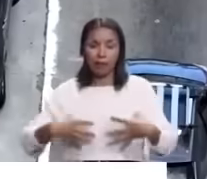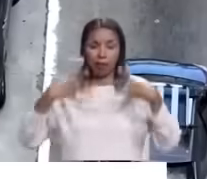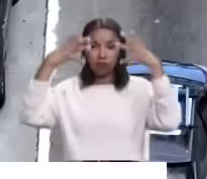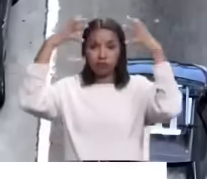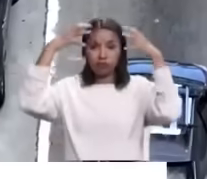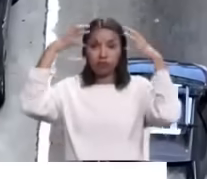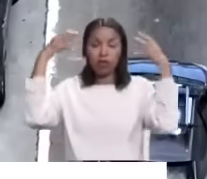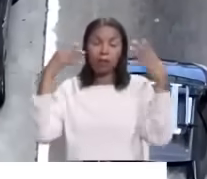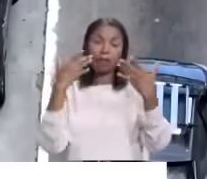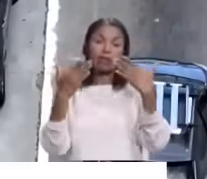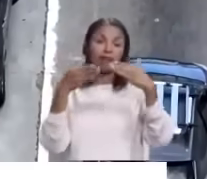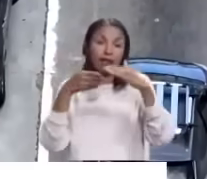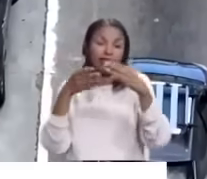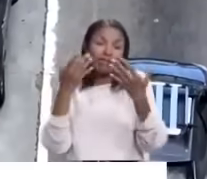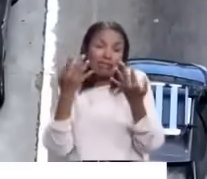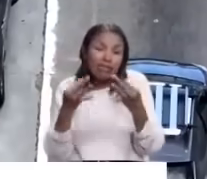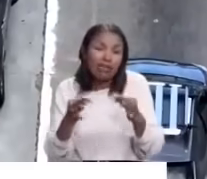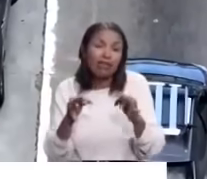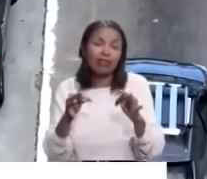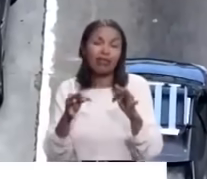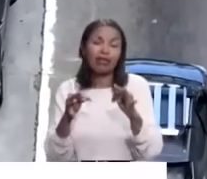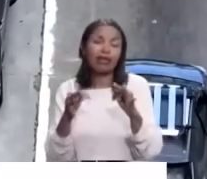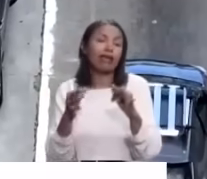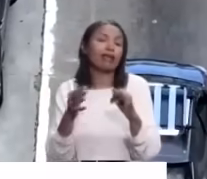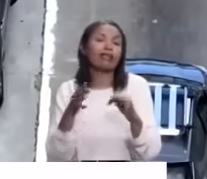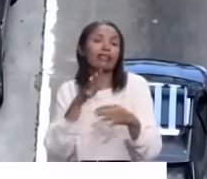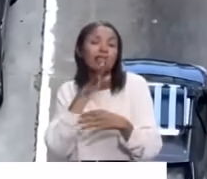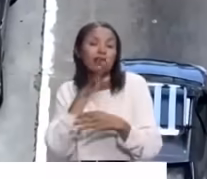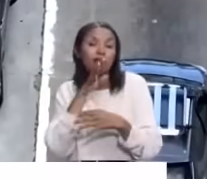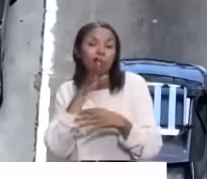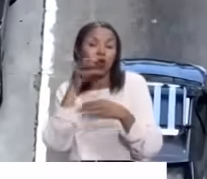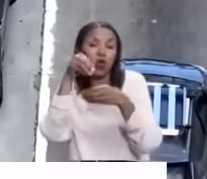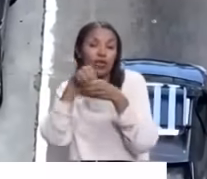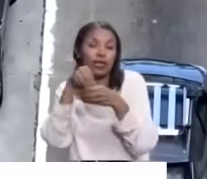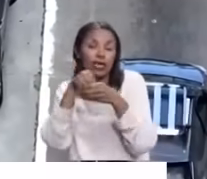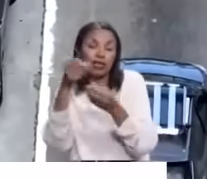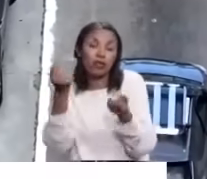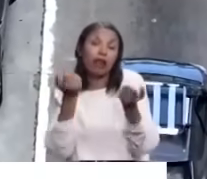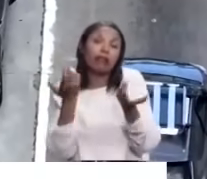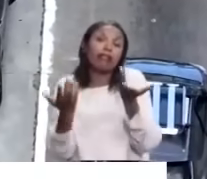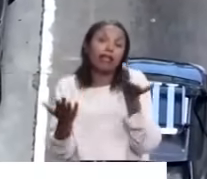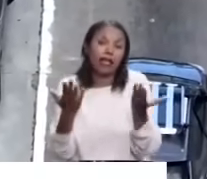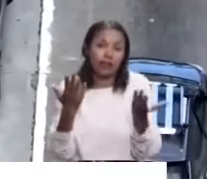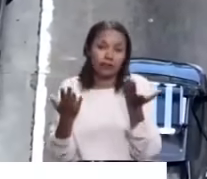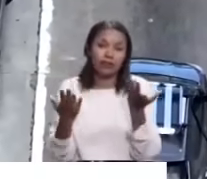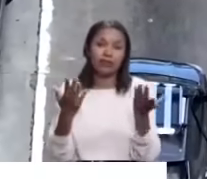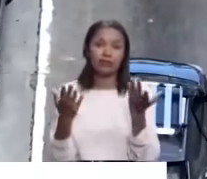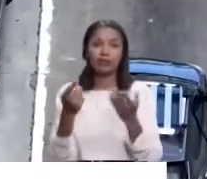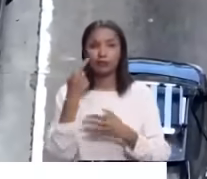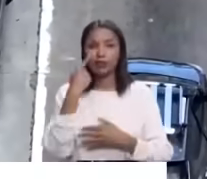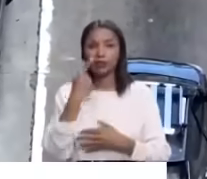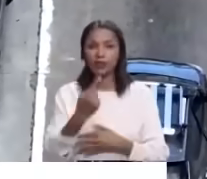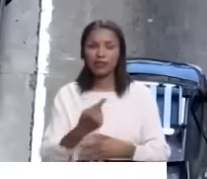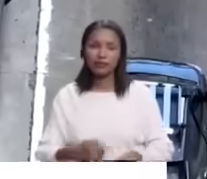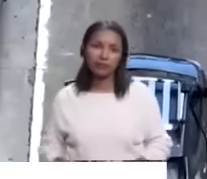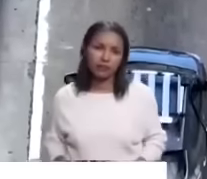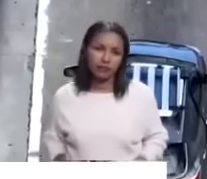con los aditamentos especiales para ingresar o pues proceder